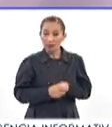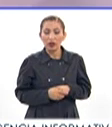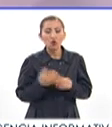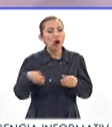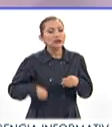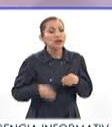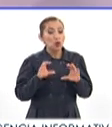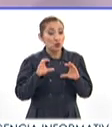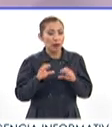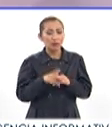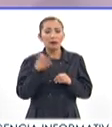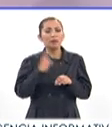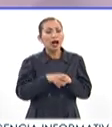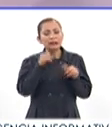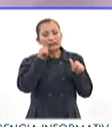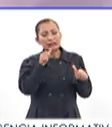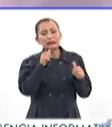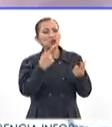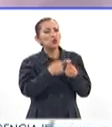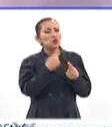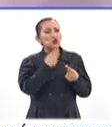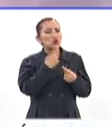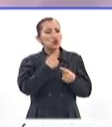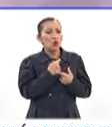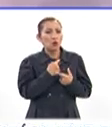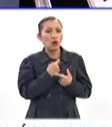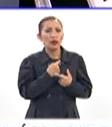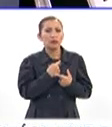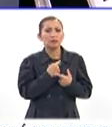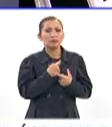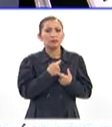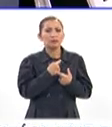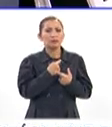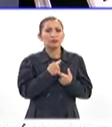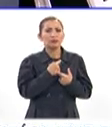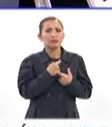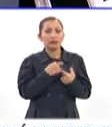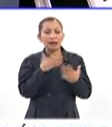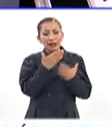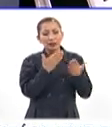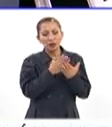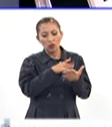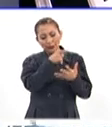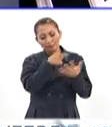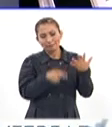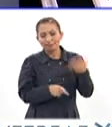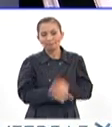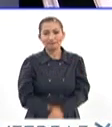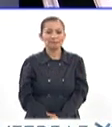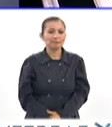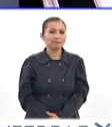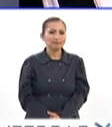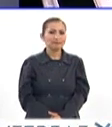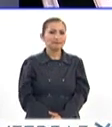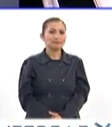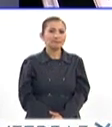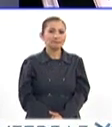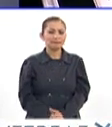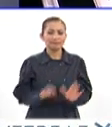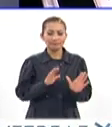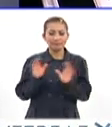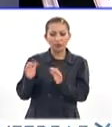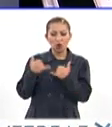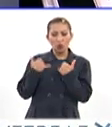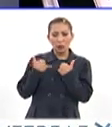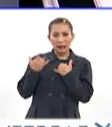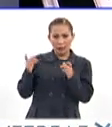¿Qué es lo que más atiende la Cruz Roja en los servicios que ofrece? Bueno, el lado de